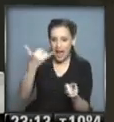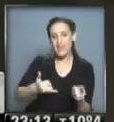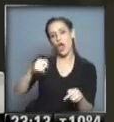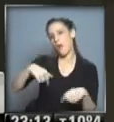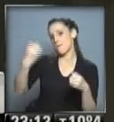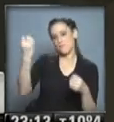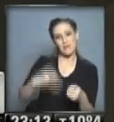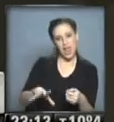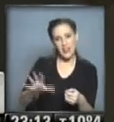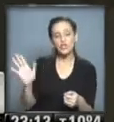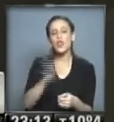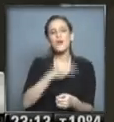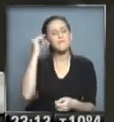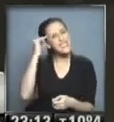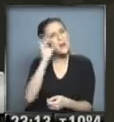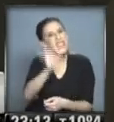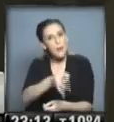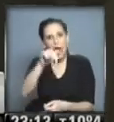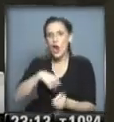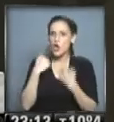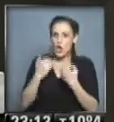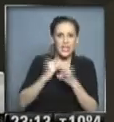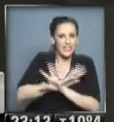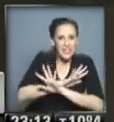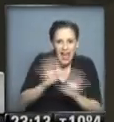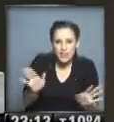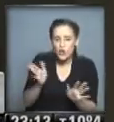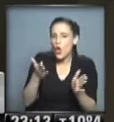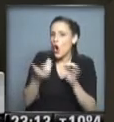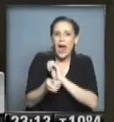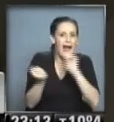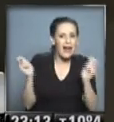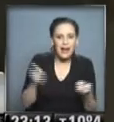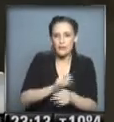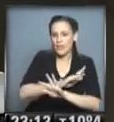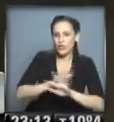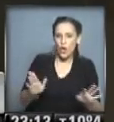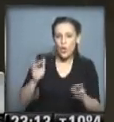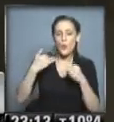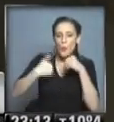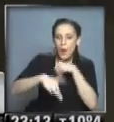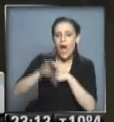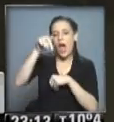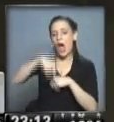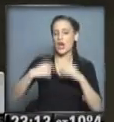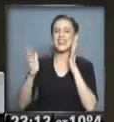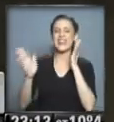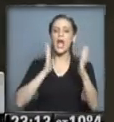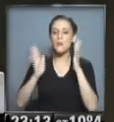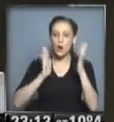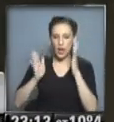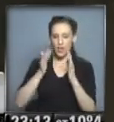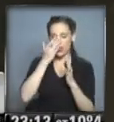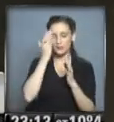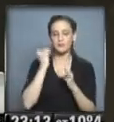que creía que sabía ya no lo sabe en que la vida los hackeo así que es un poco lo que queremos en esta temporada y nos pasan muchos ahora